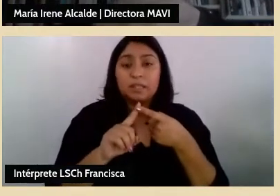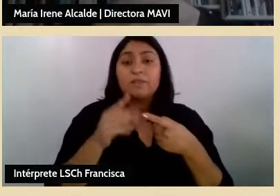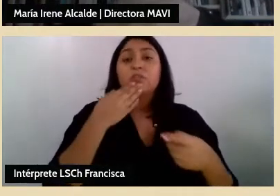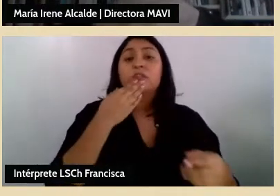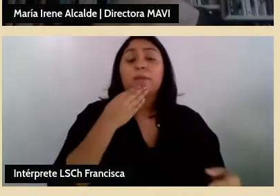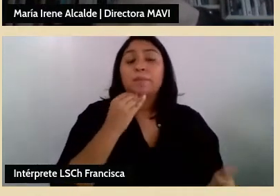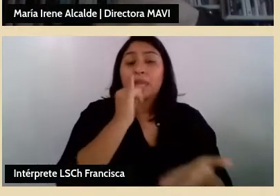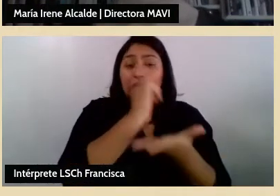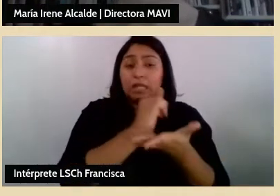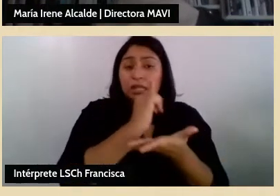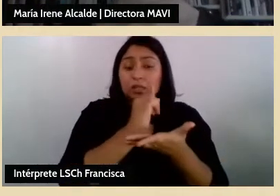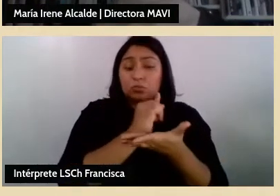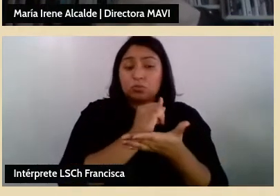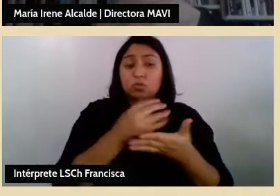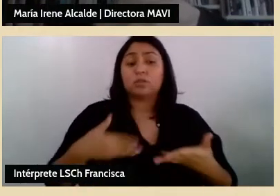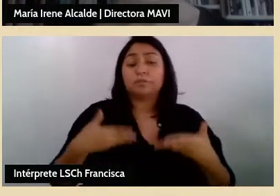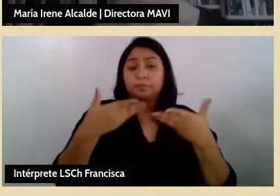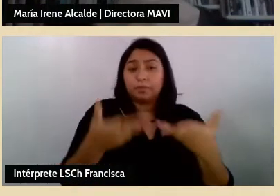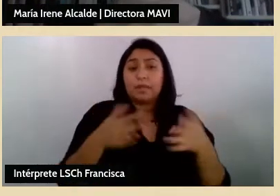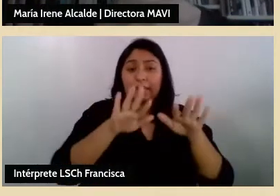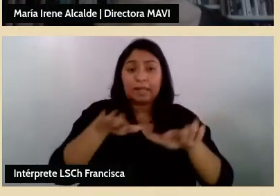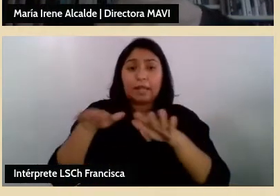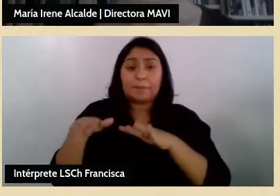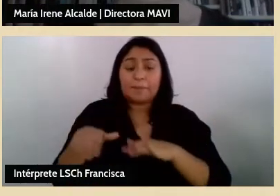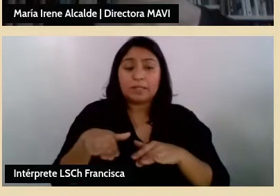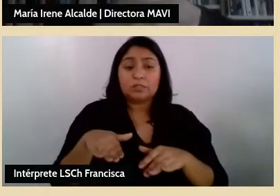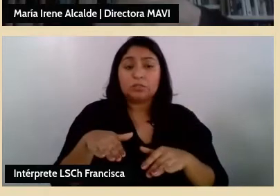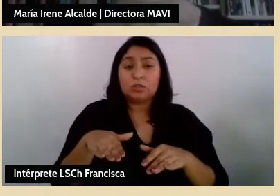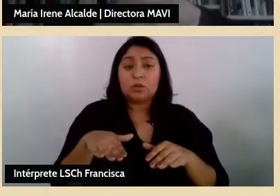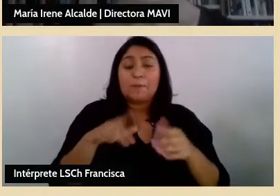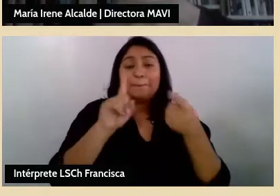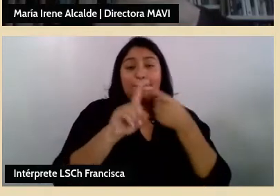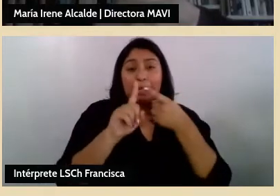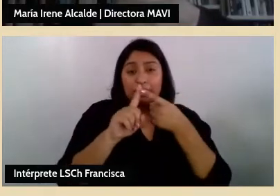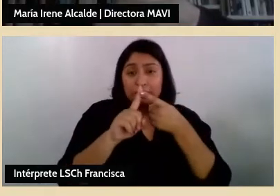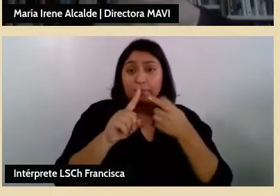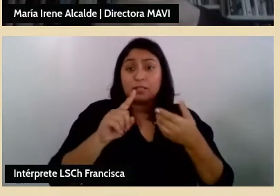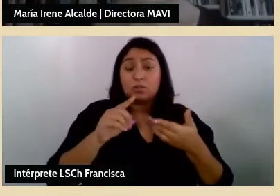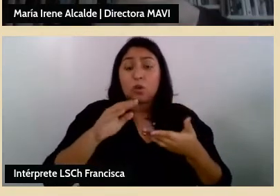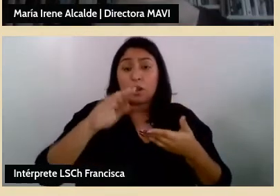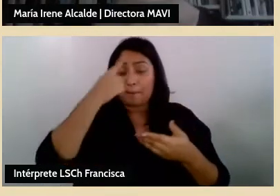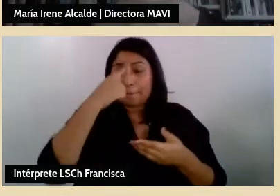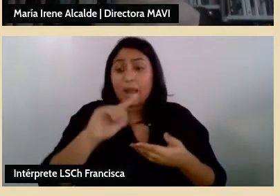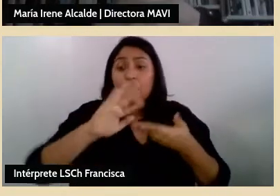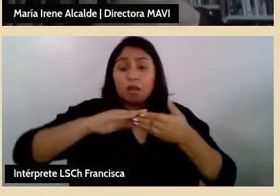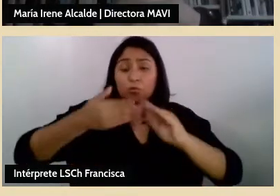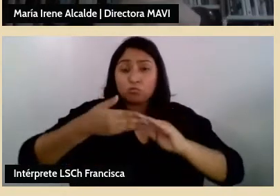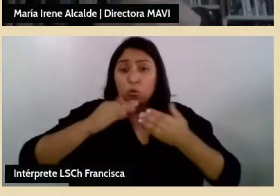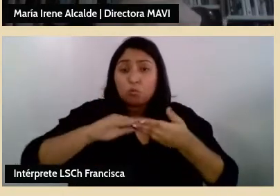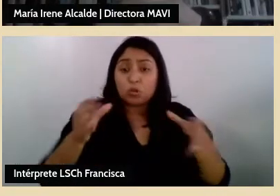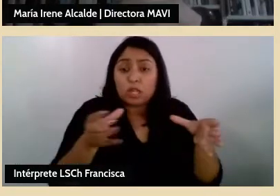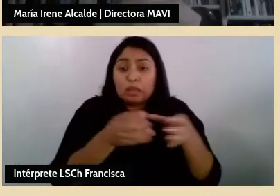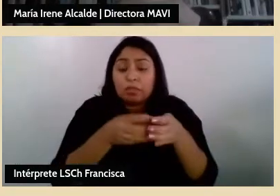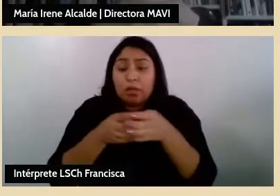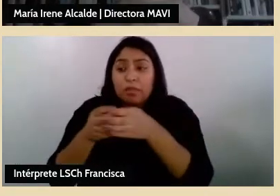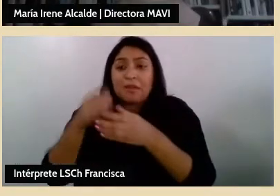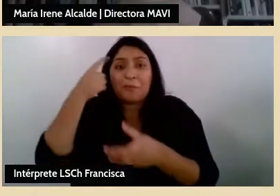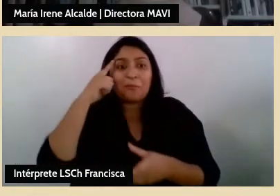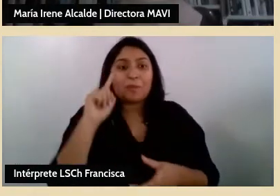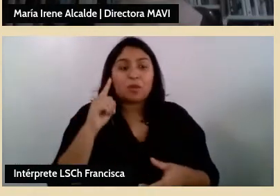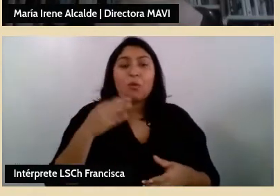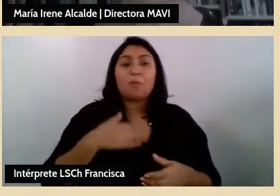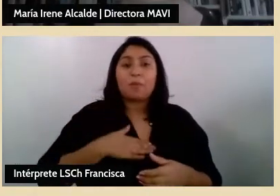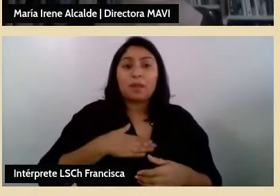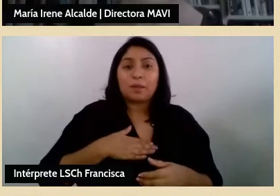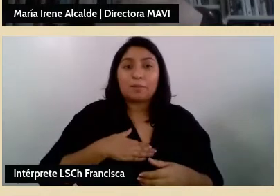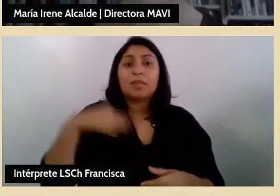institución entrega espacios de participación a las comunidades. Pero aquí hay un tema bien que a mí me parece llamativo y muy